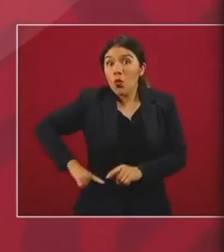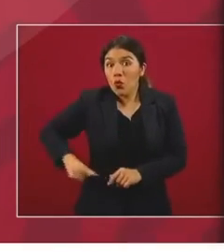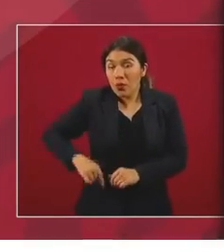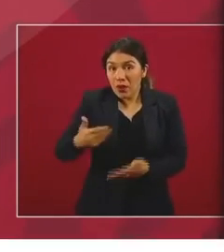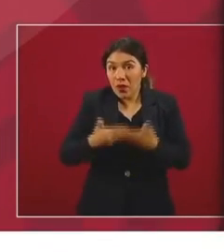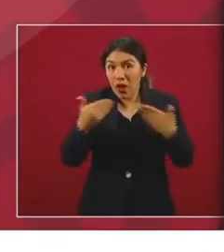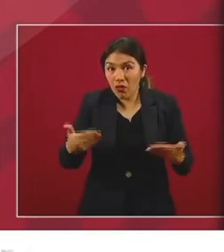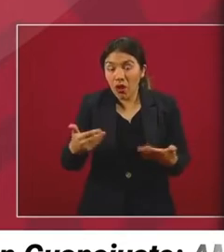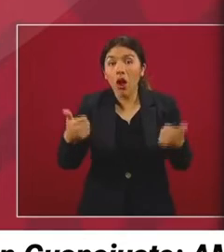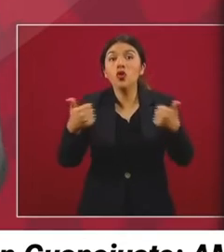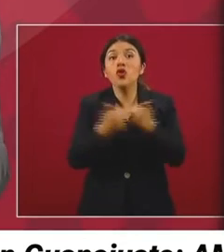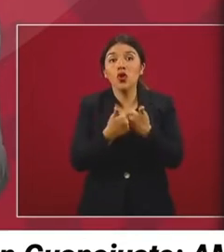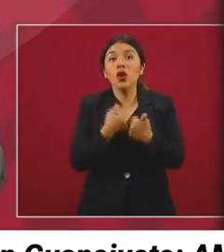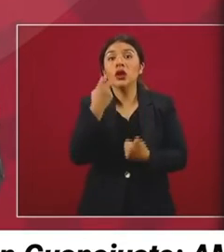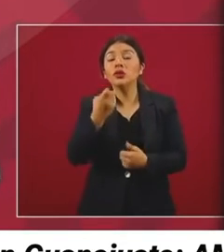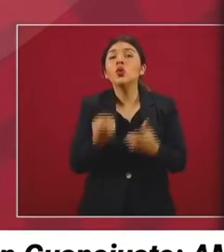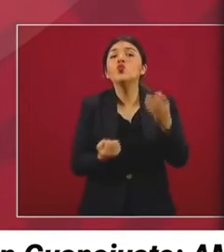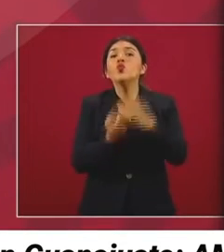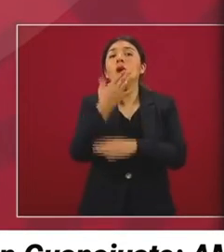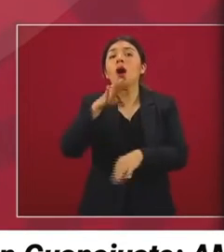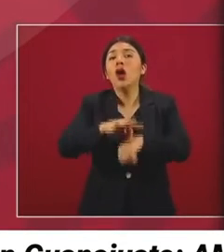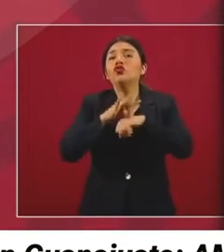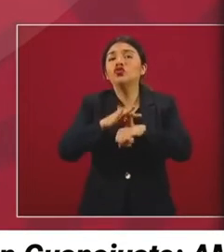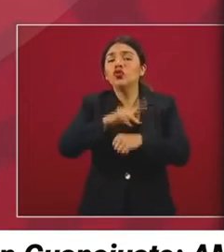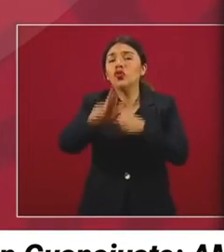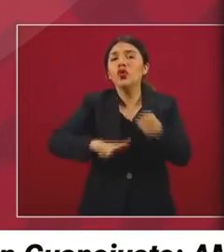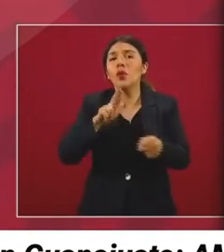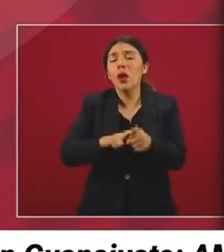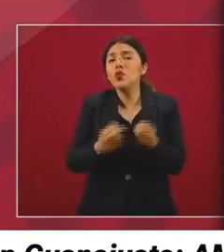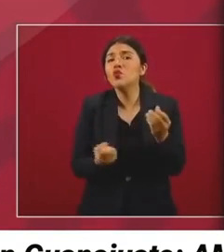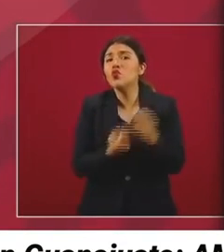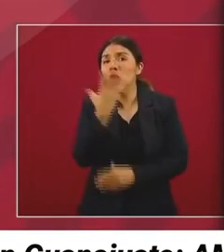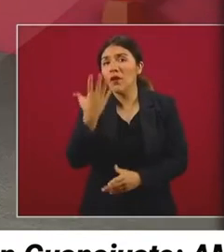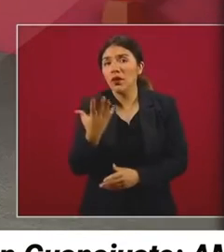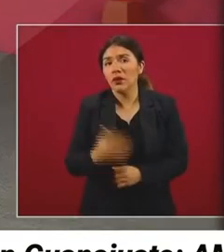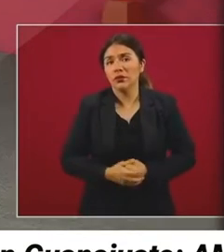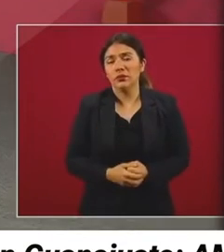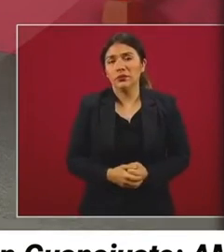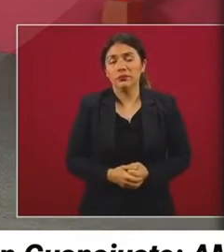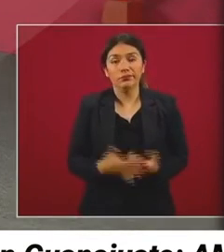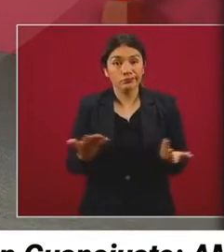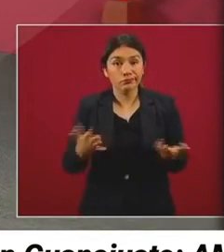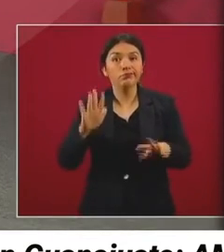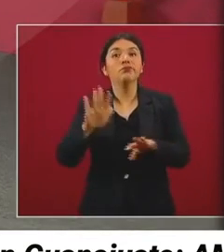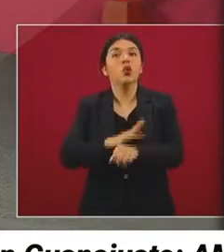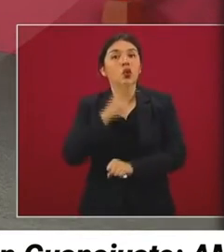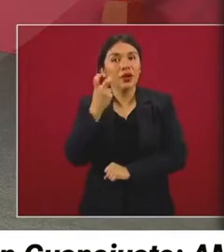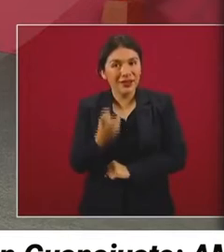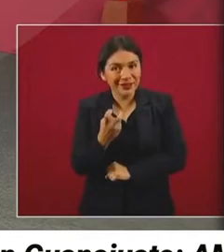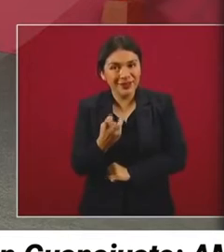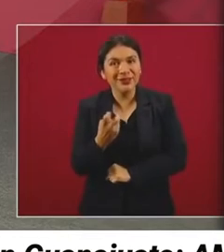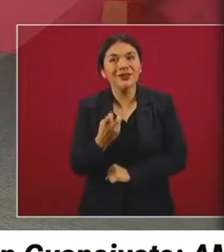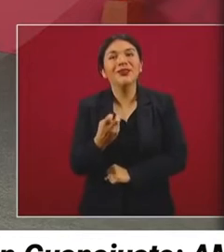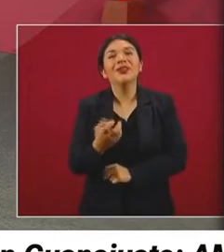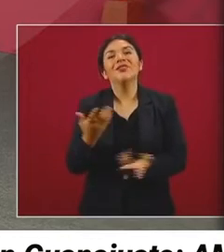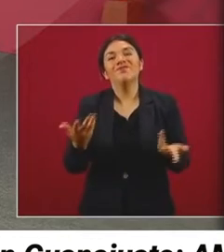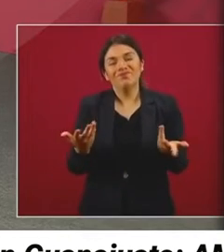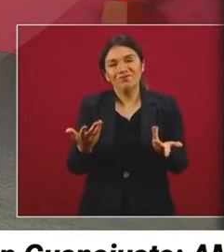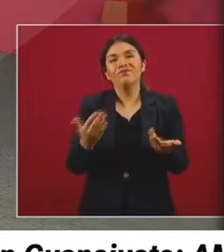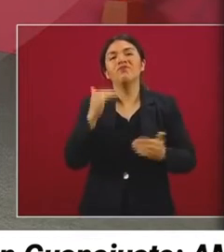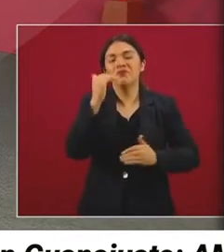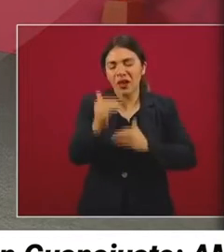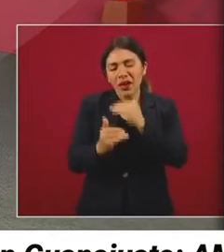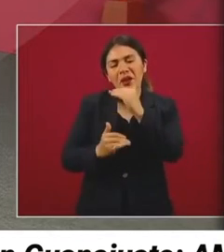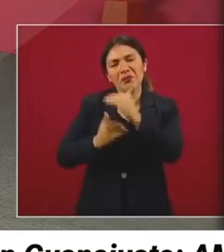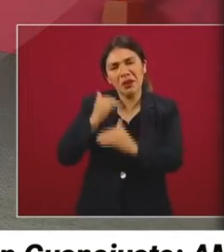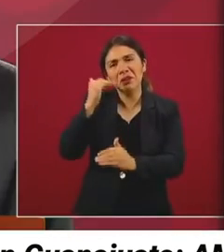El presidente Andrés Manuel López Obrador señaló que no se debe permitir que Guanajuato caiga en la ingobernabilidad y anarquía. Esto